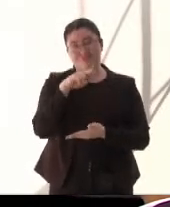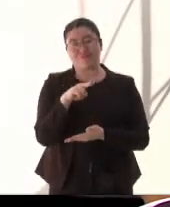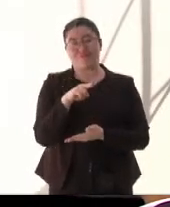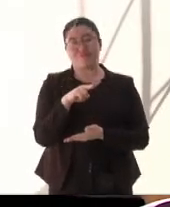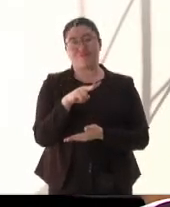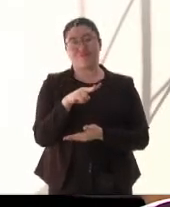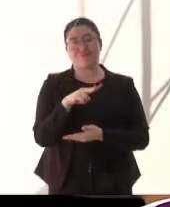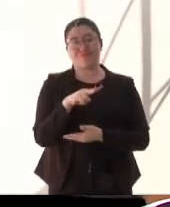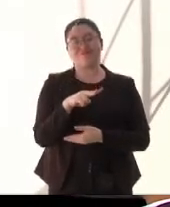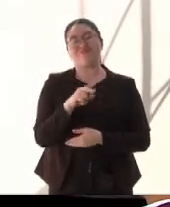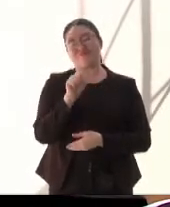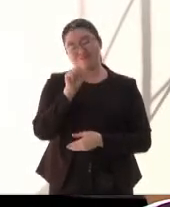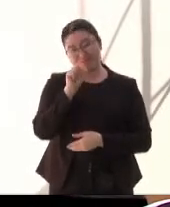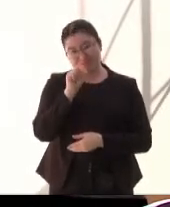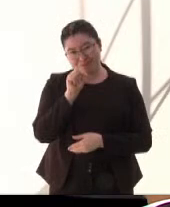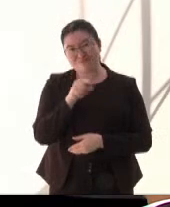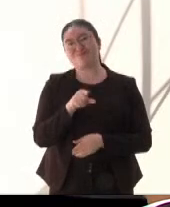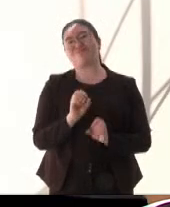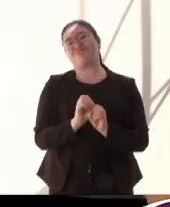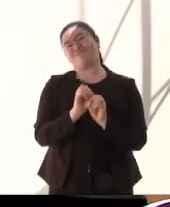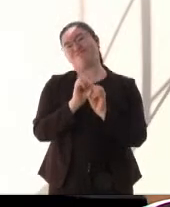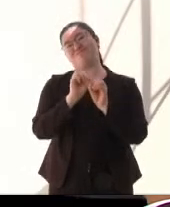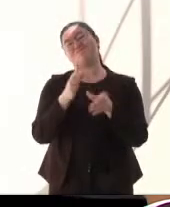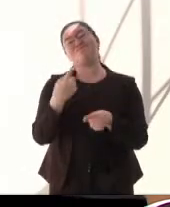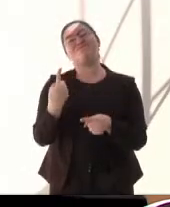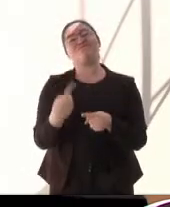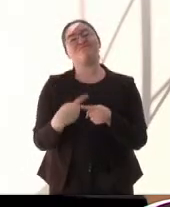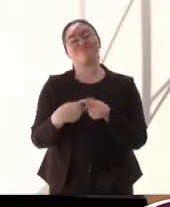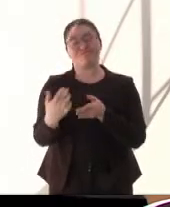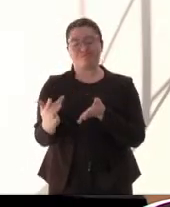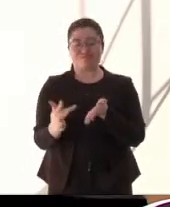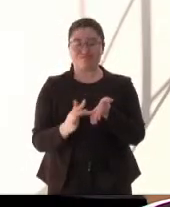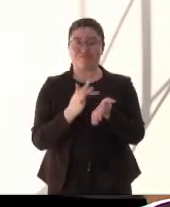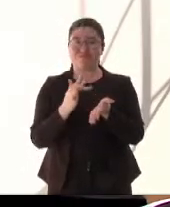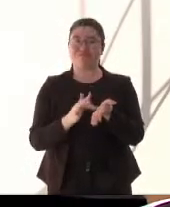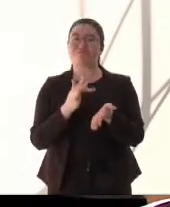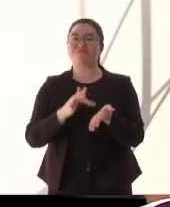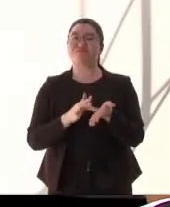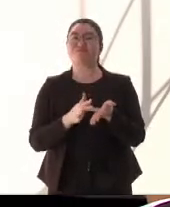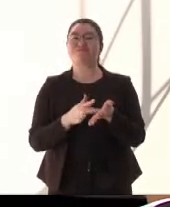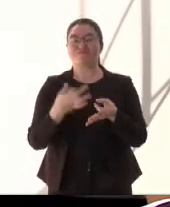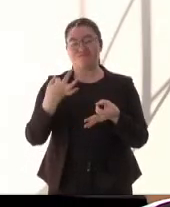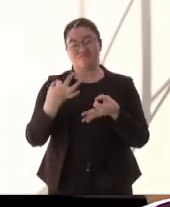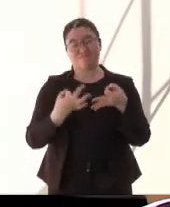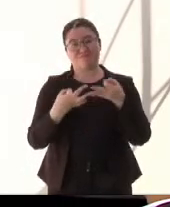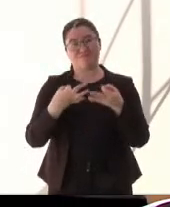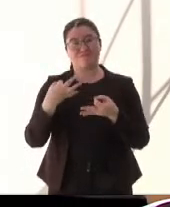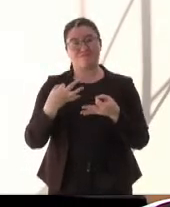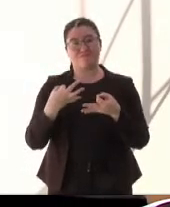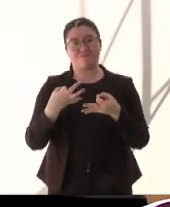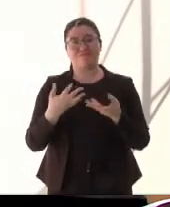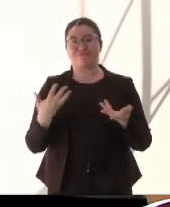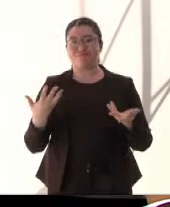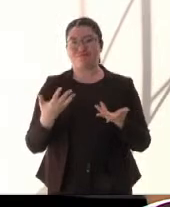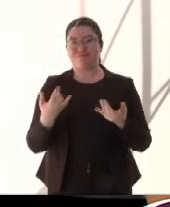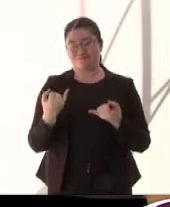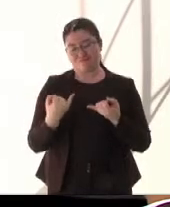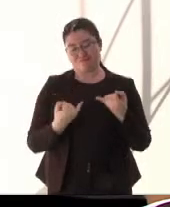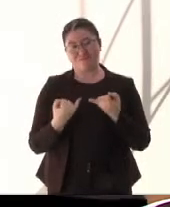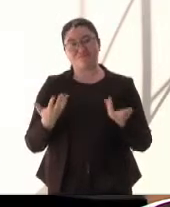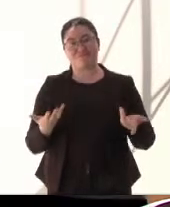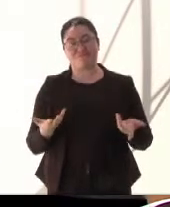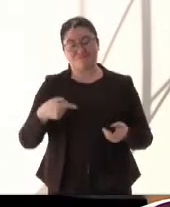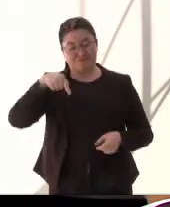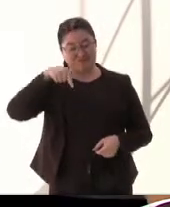por supuesto, contamos siempre con el gran apoyo y compromiso del Poder Judicial, ¿sí?, que tiene aquí,